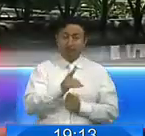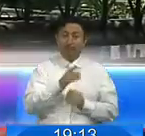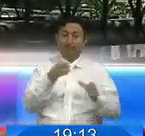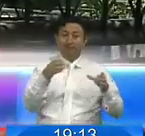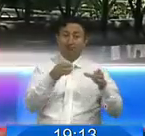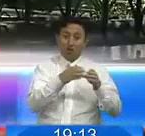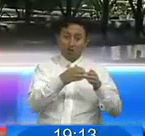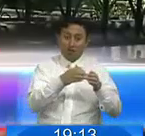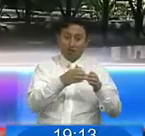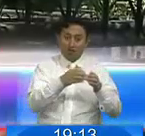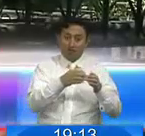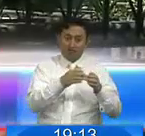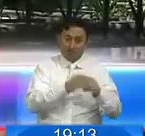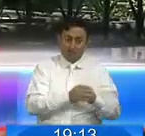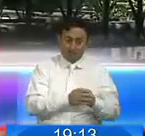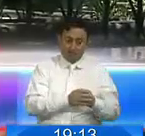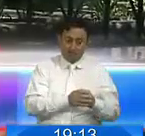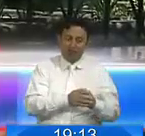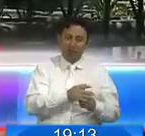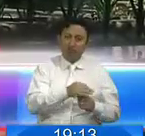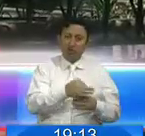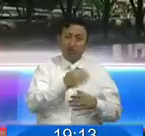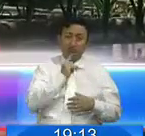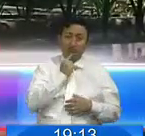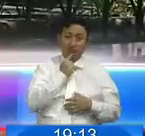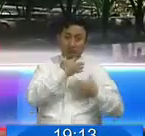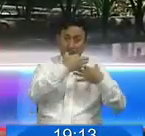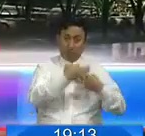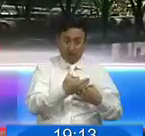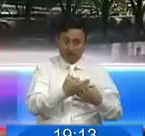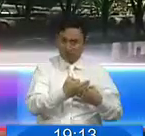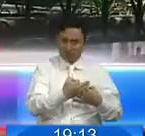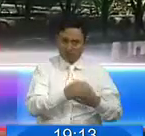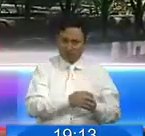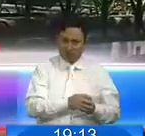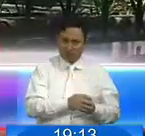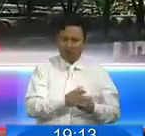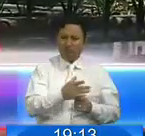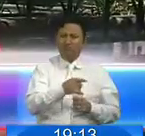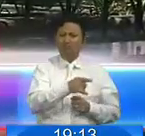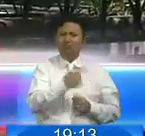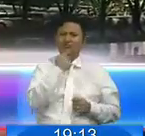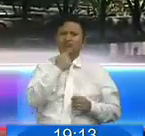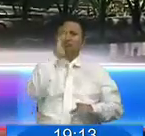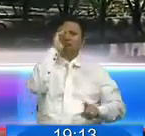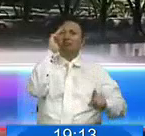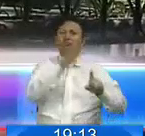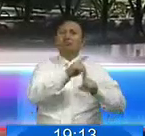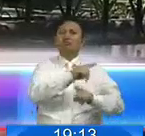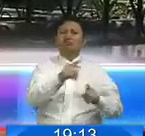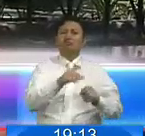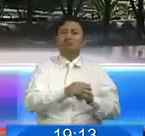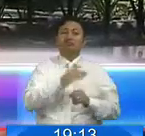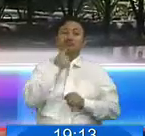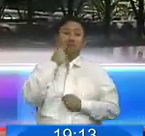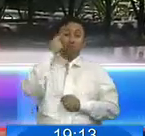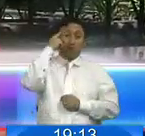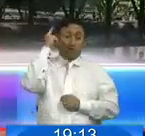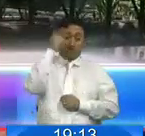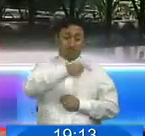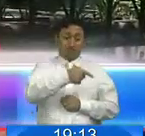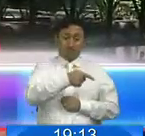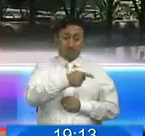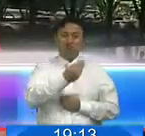Institucional, no tomaron con la seriedad del caso. Yo quisiera saber cuál fue la consigna que les dio el señor Rafael Correa Delgado a este